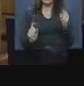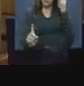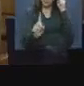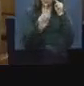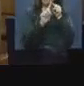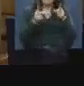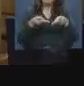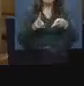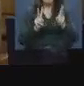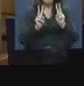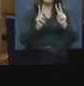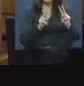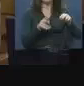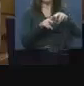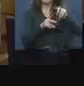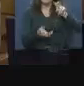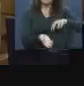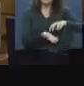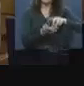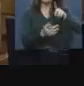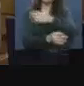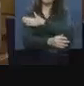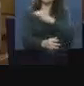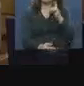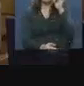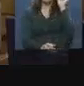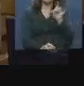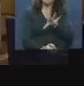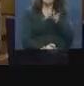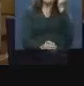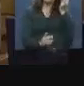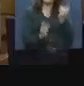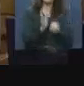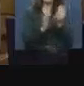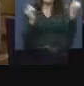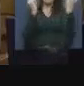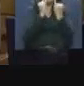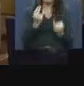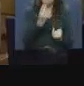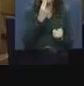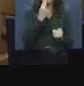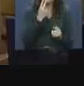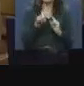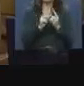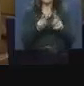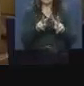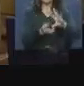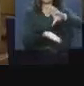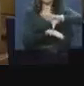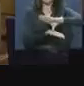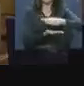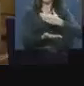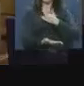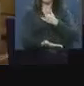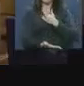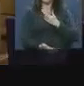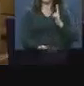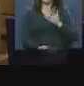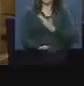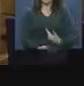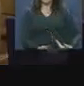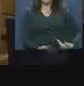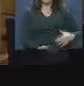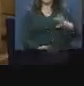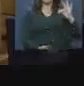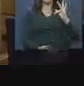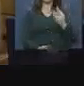que nos permite caminar con la esperanza de quien descubre una nueva forma de vivir y hacer país. Yo, señor presidente, felicito